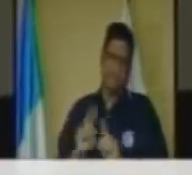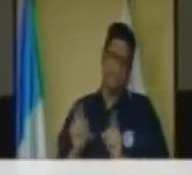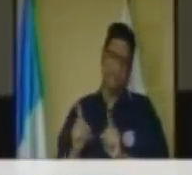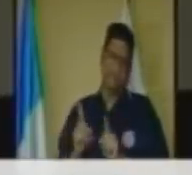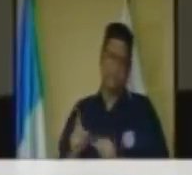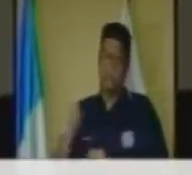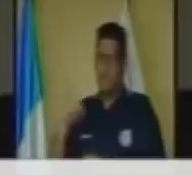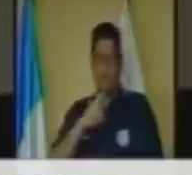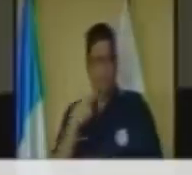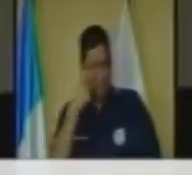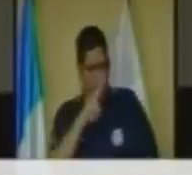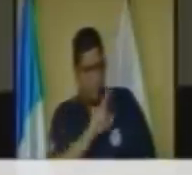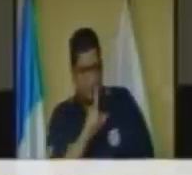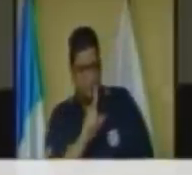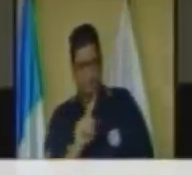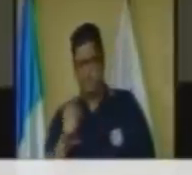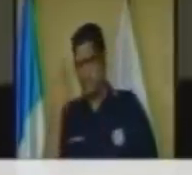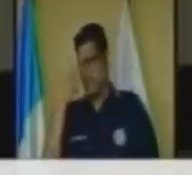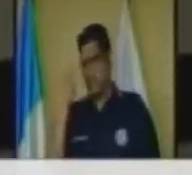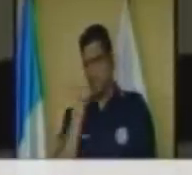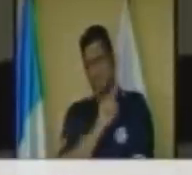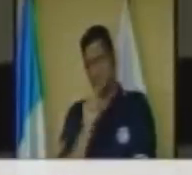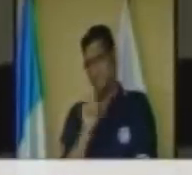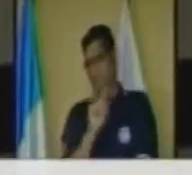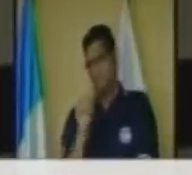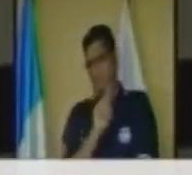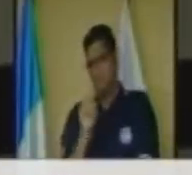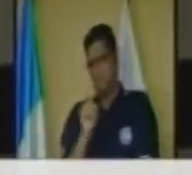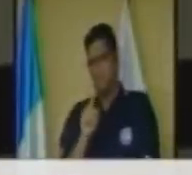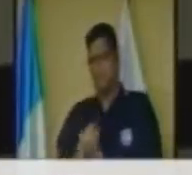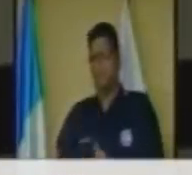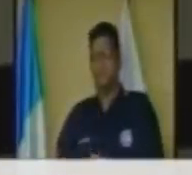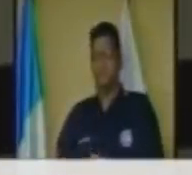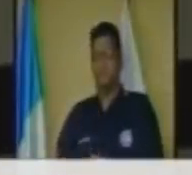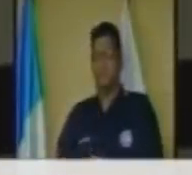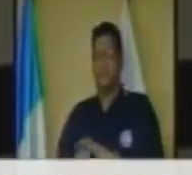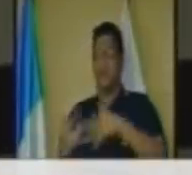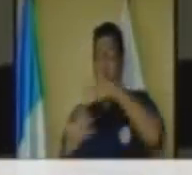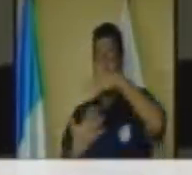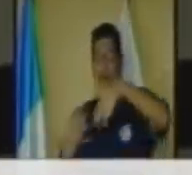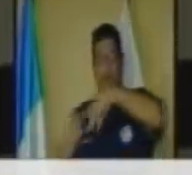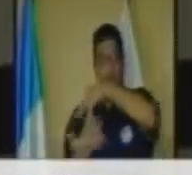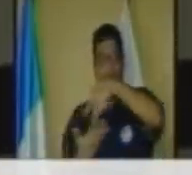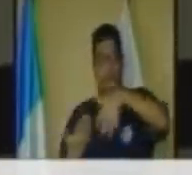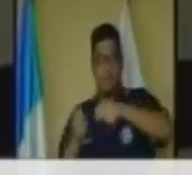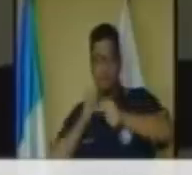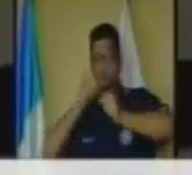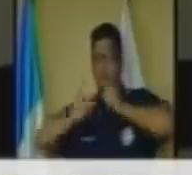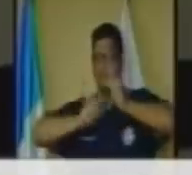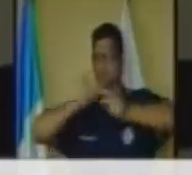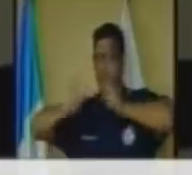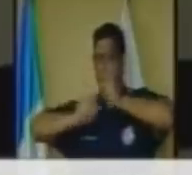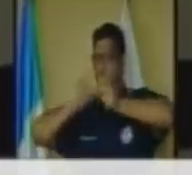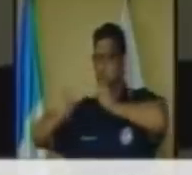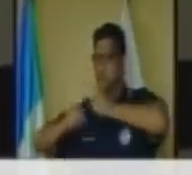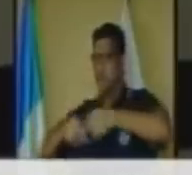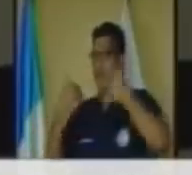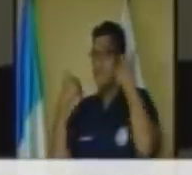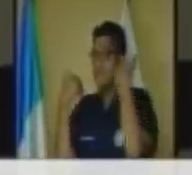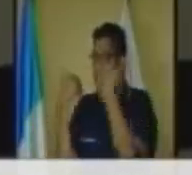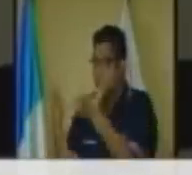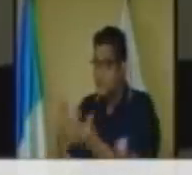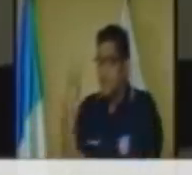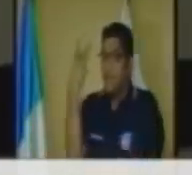Negativo. A un inicio, definitivamente, a través de las redes se hizo varios anuncios que México había